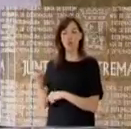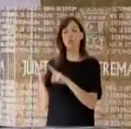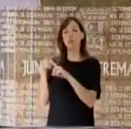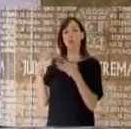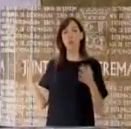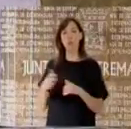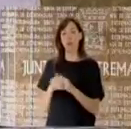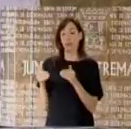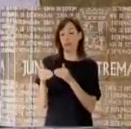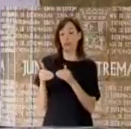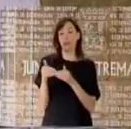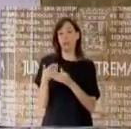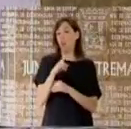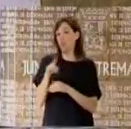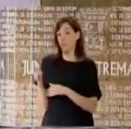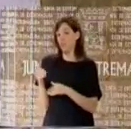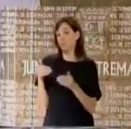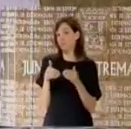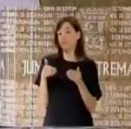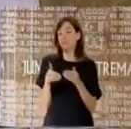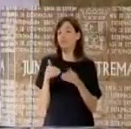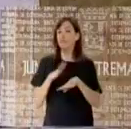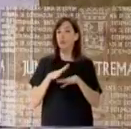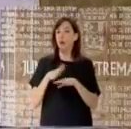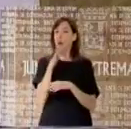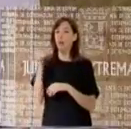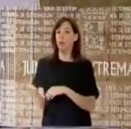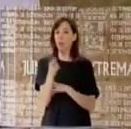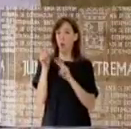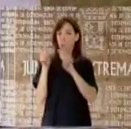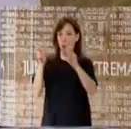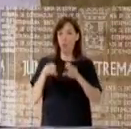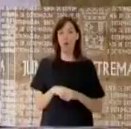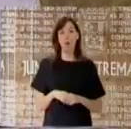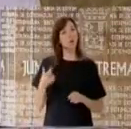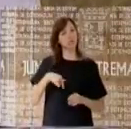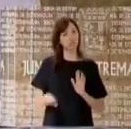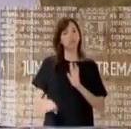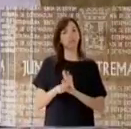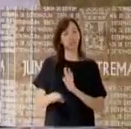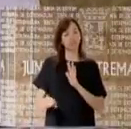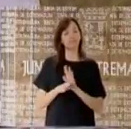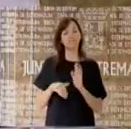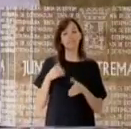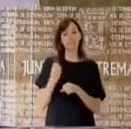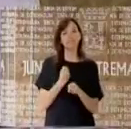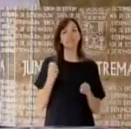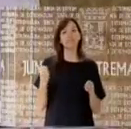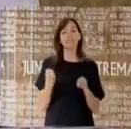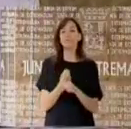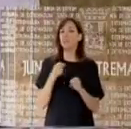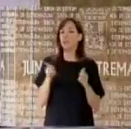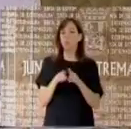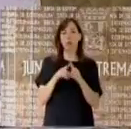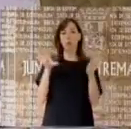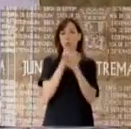futura licitación en los próximos meses de la obra de ese nuevo regadío. Seguimos trabajando y seguimos trabajando con